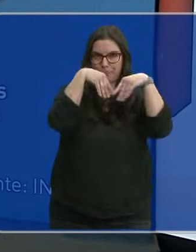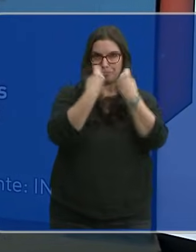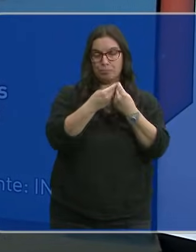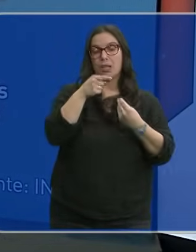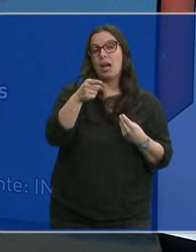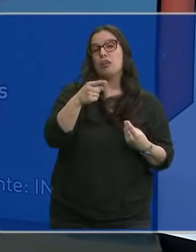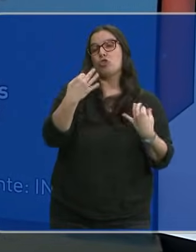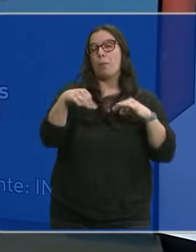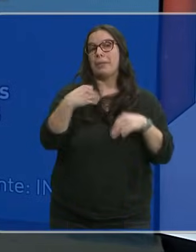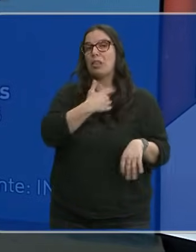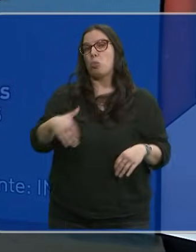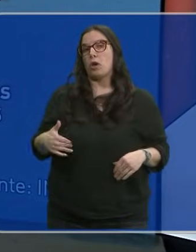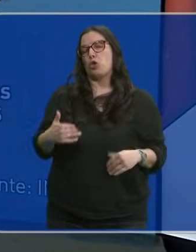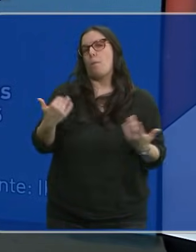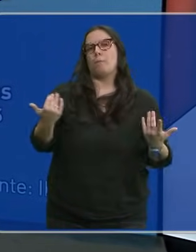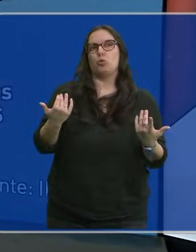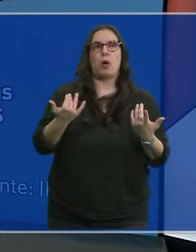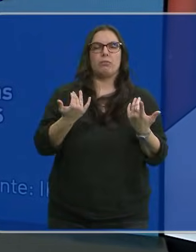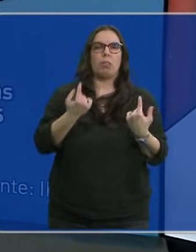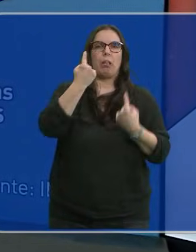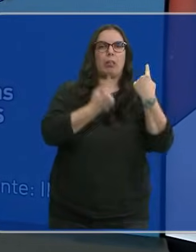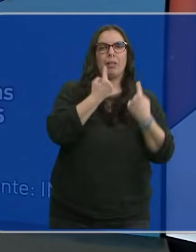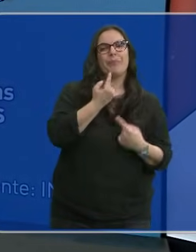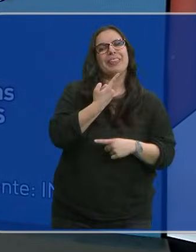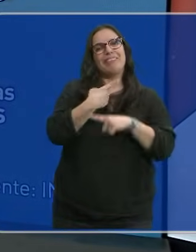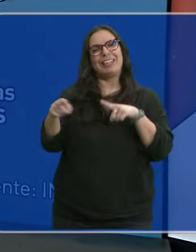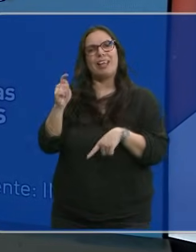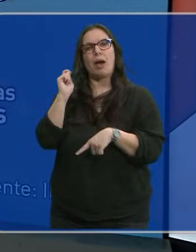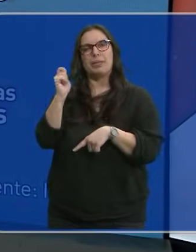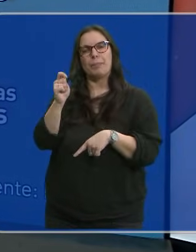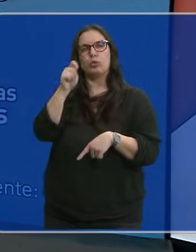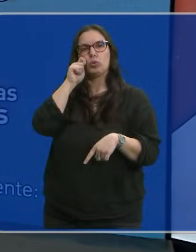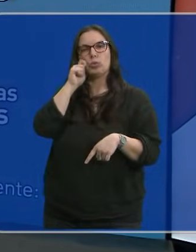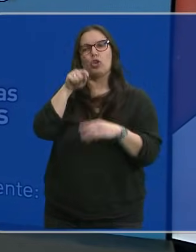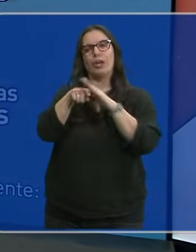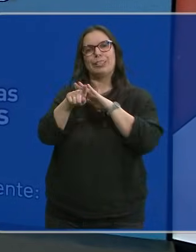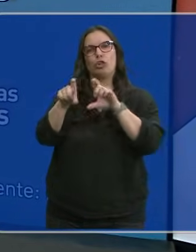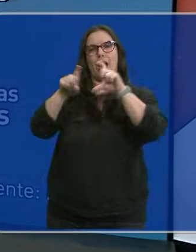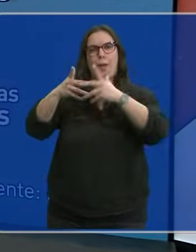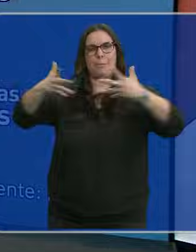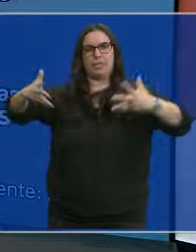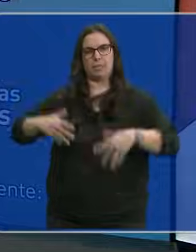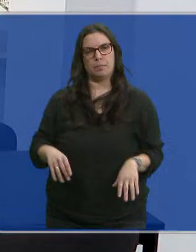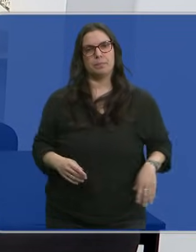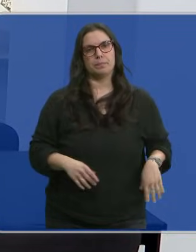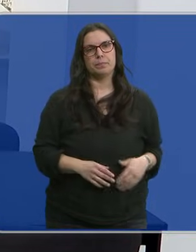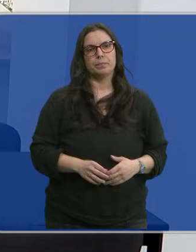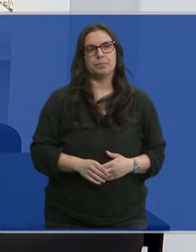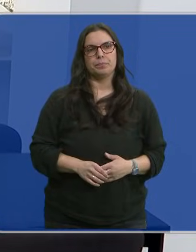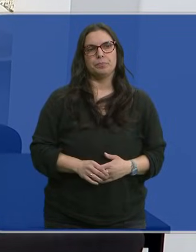alojamientos se suele encargar un pequeño propietario. Otra cosa son los apartamentos turísticos gestionados por empresas.